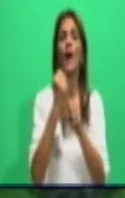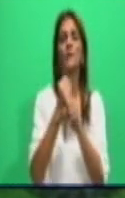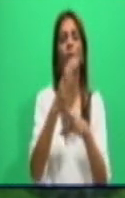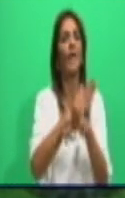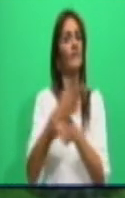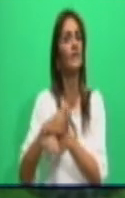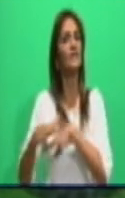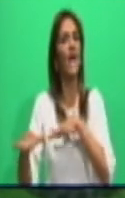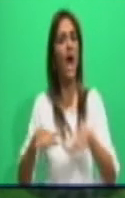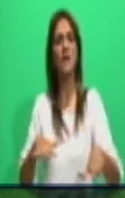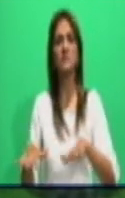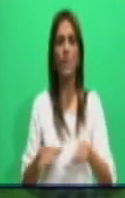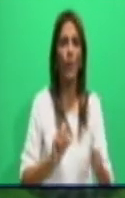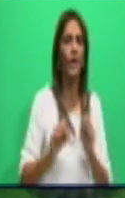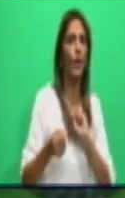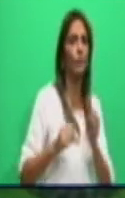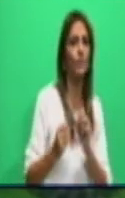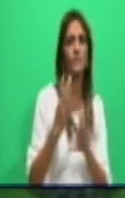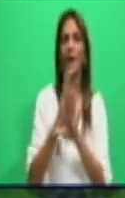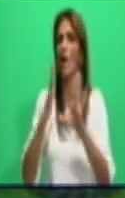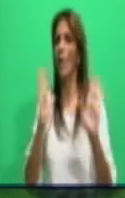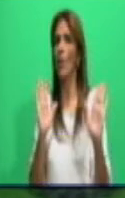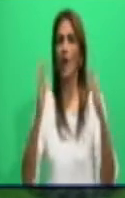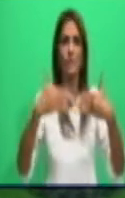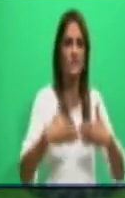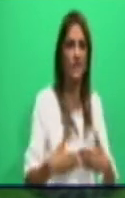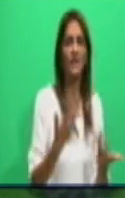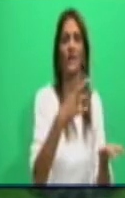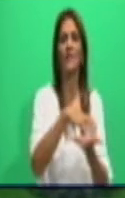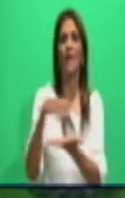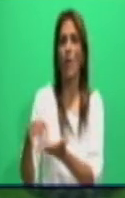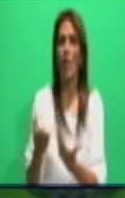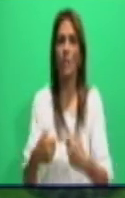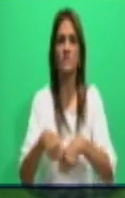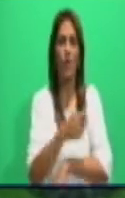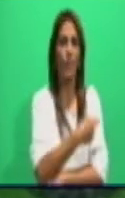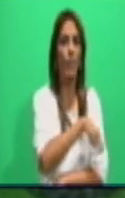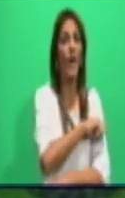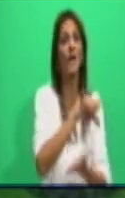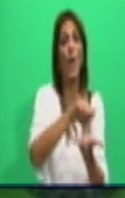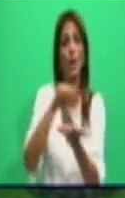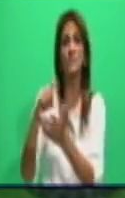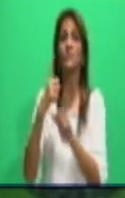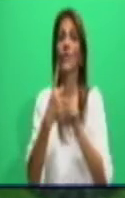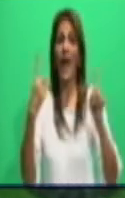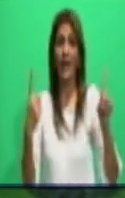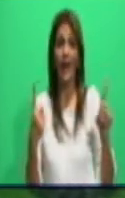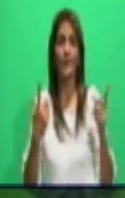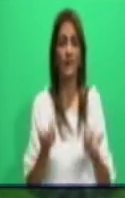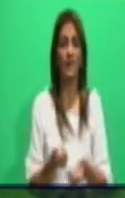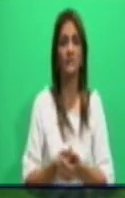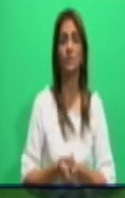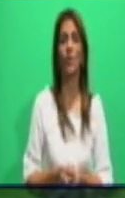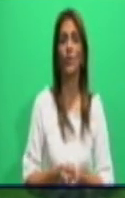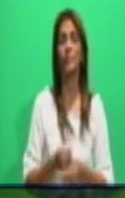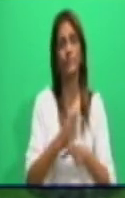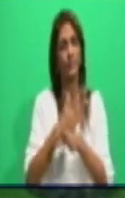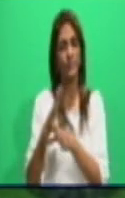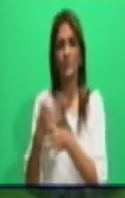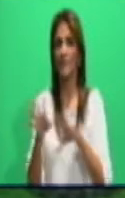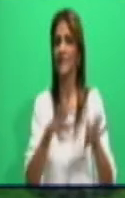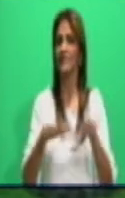pesquisa el control de las colas los cierres parciales los centros de aislamiento dato que acaba de ofrecer el presidente del consejo